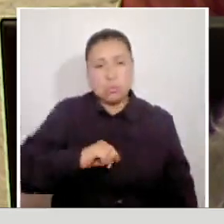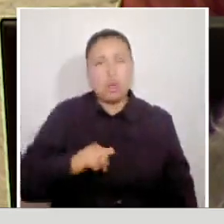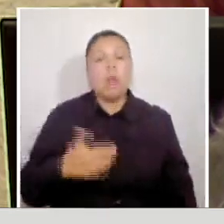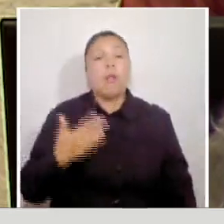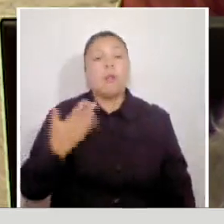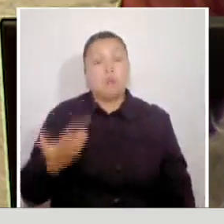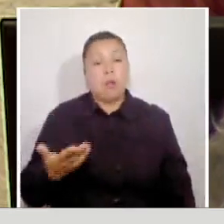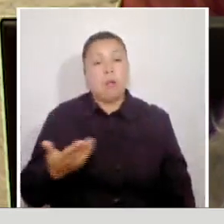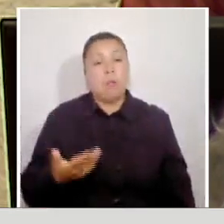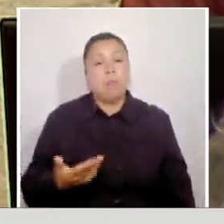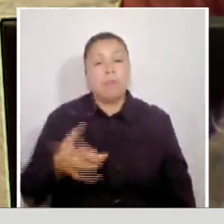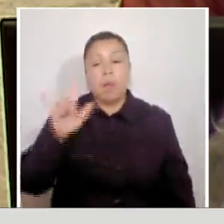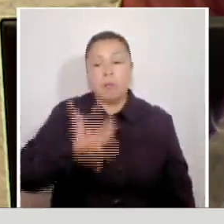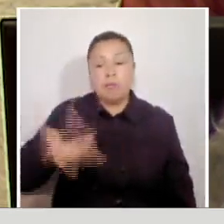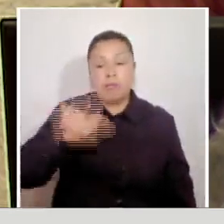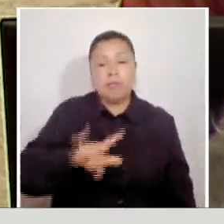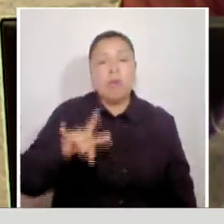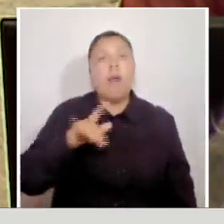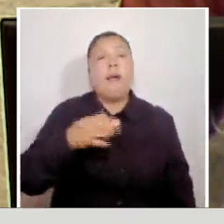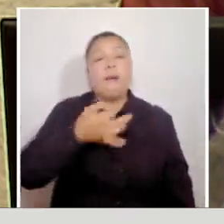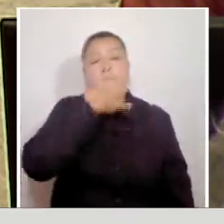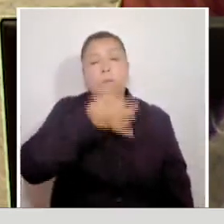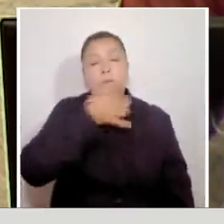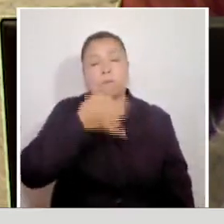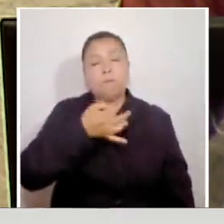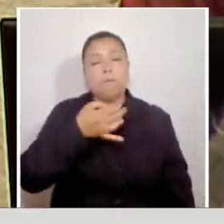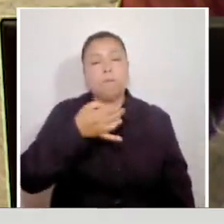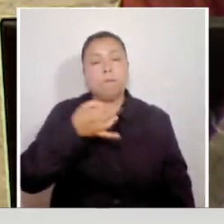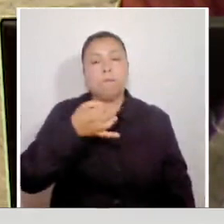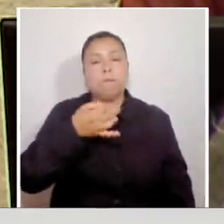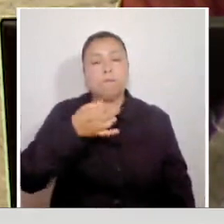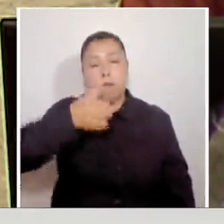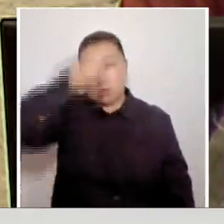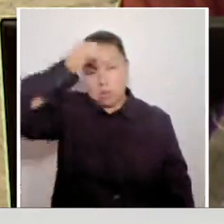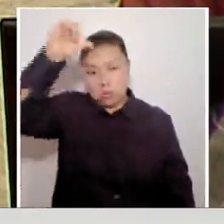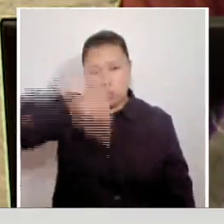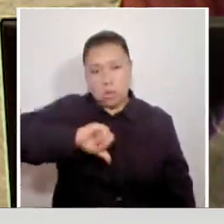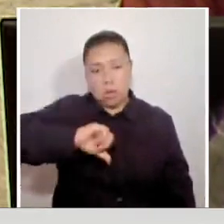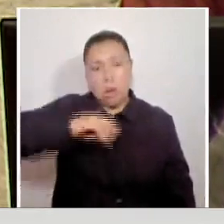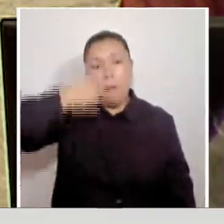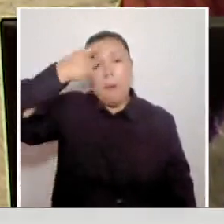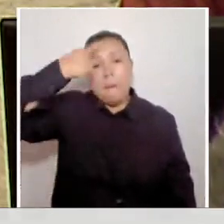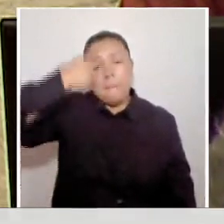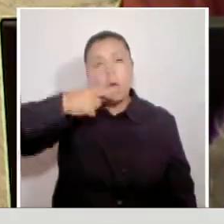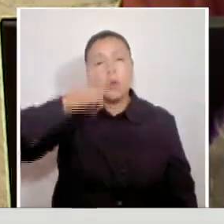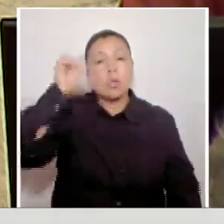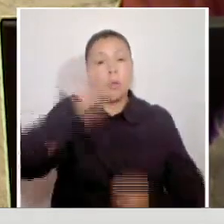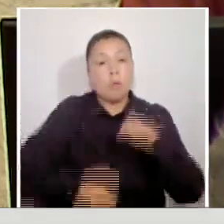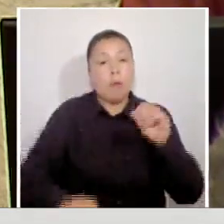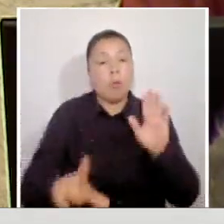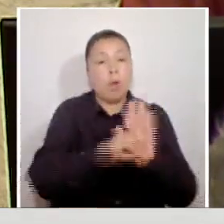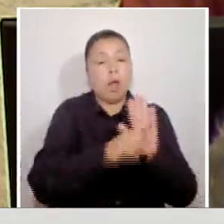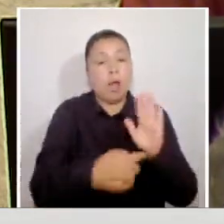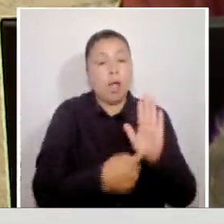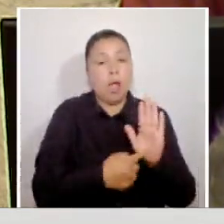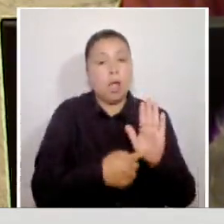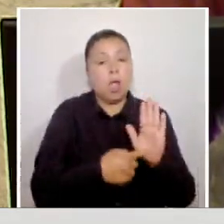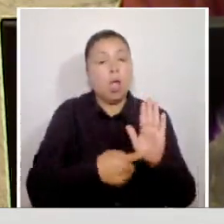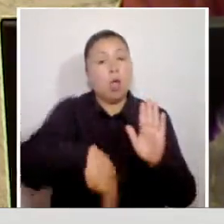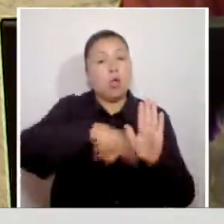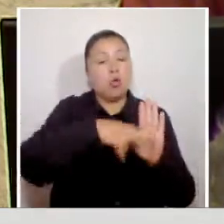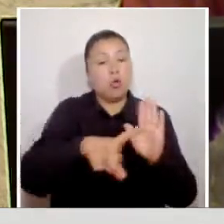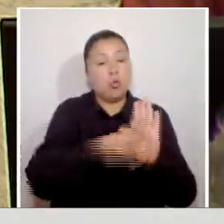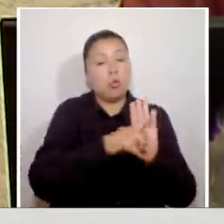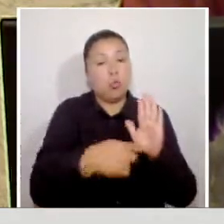inducir a falso testimonio también está sancionado pero si aprobamos esta ley vamos a estar legalizando este